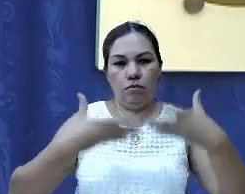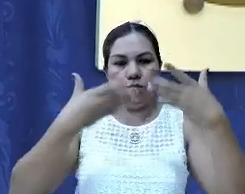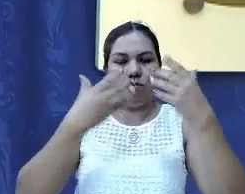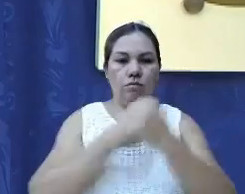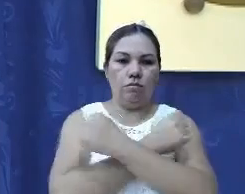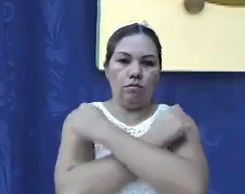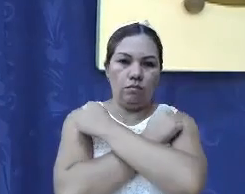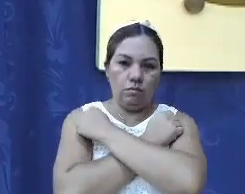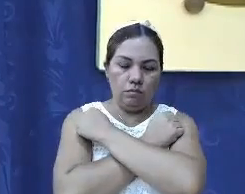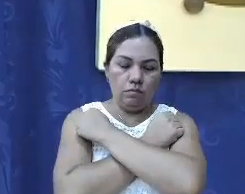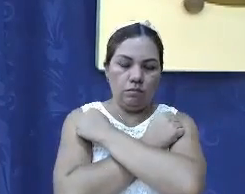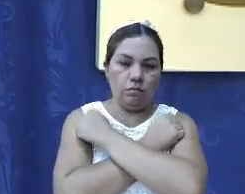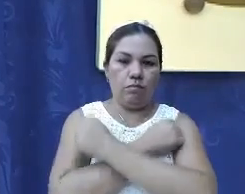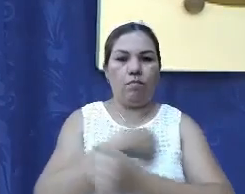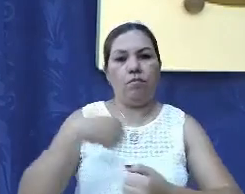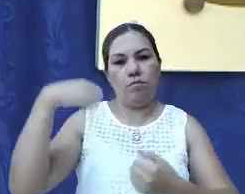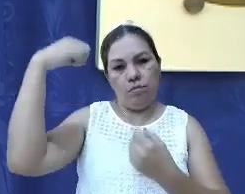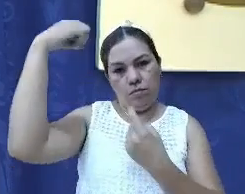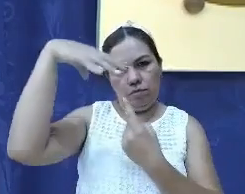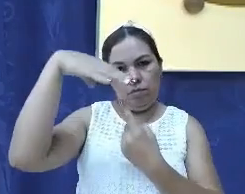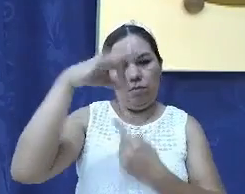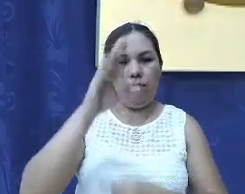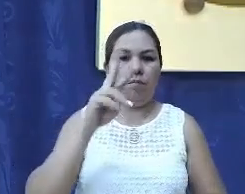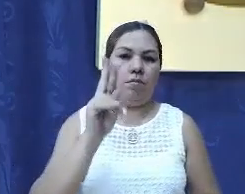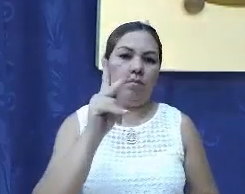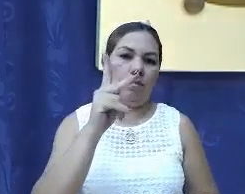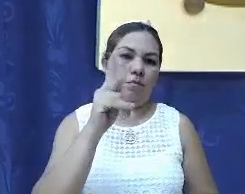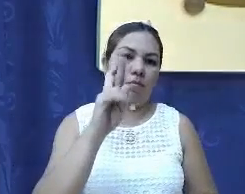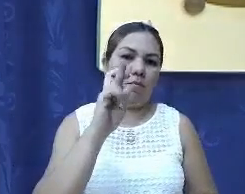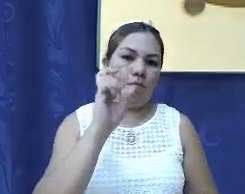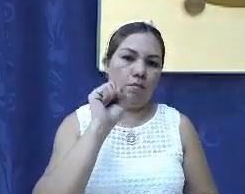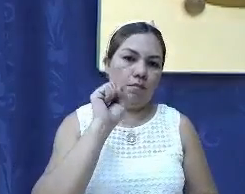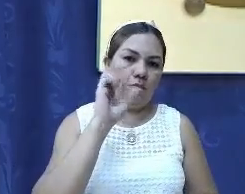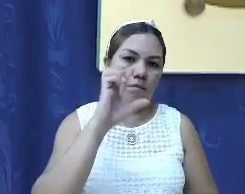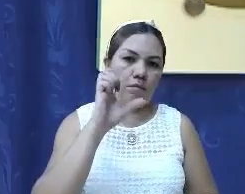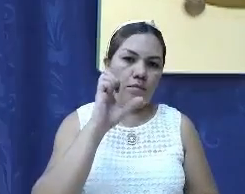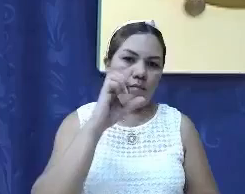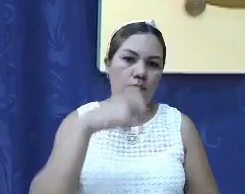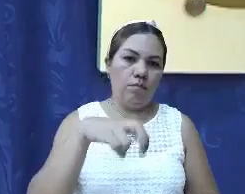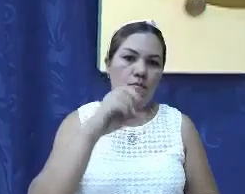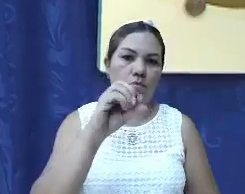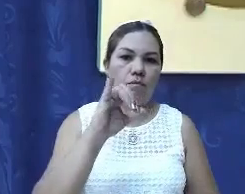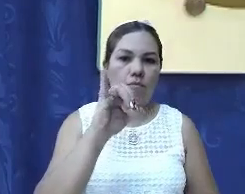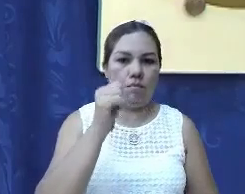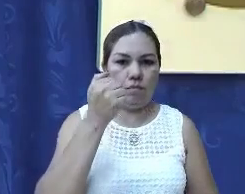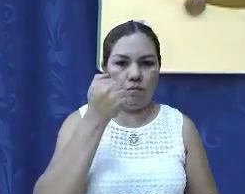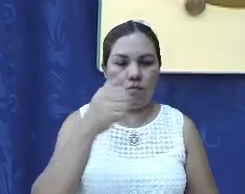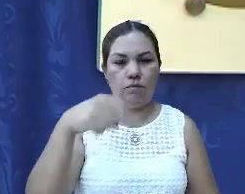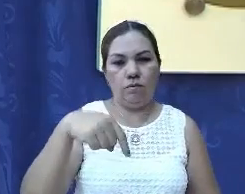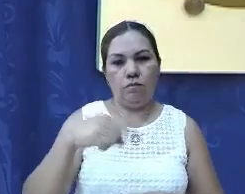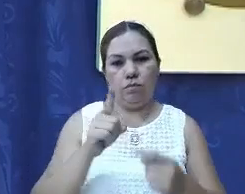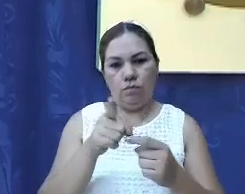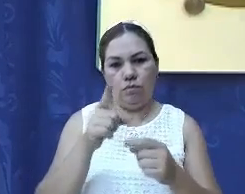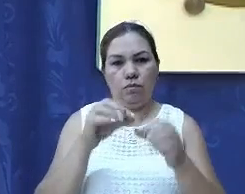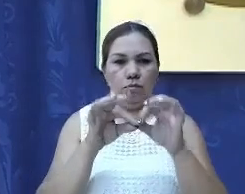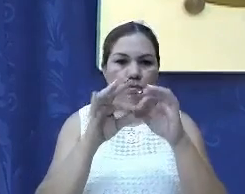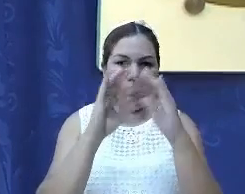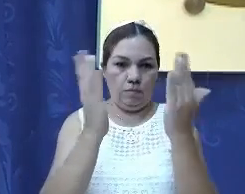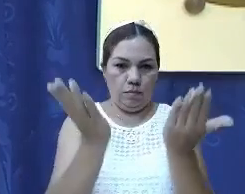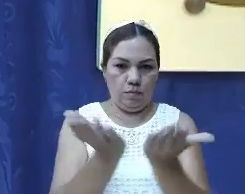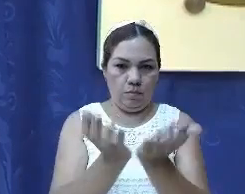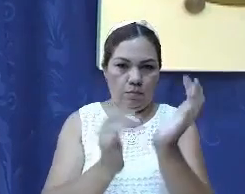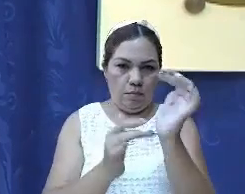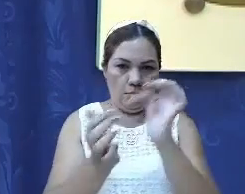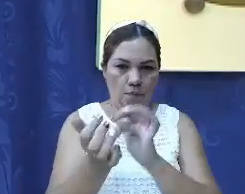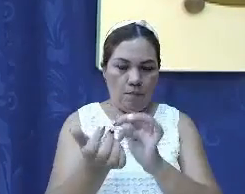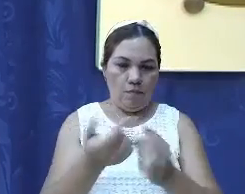presencia. Señor, yo te pido que hoy tu palabra entre hasta lo más profundo del corazón de tu pueblo